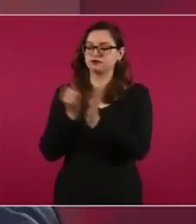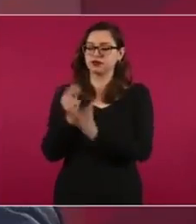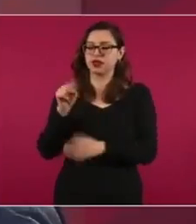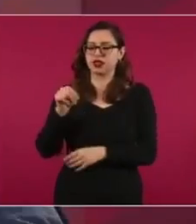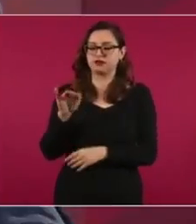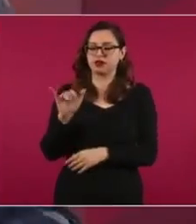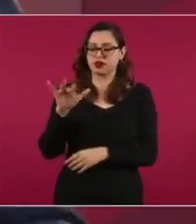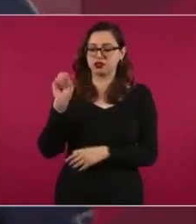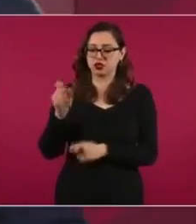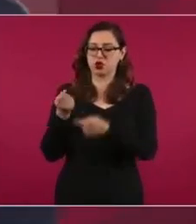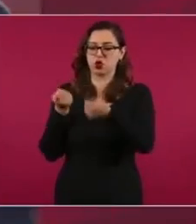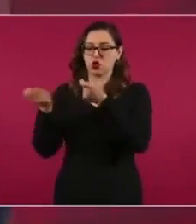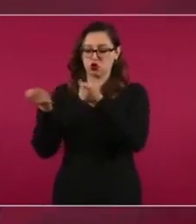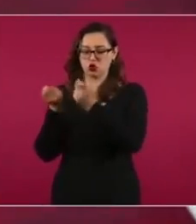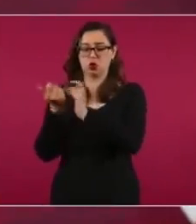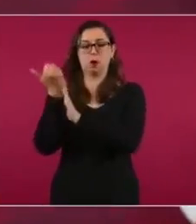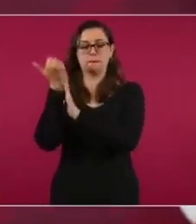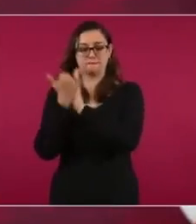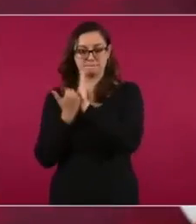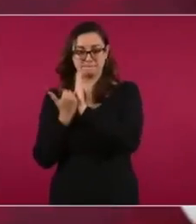nos ayudó mucho. Vean